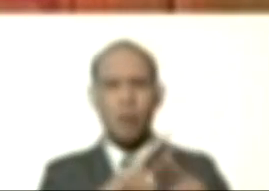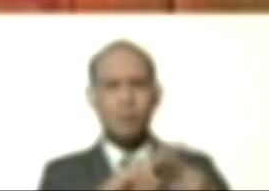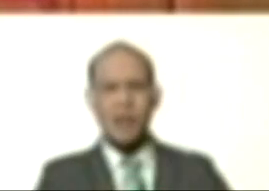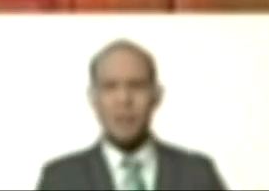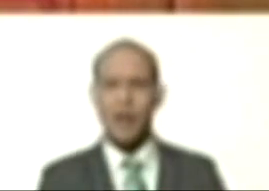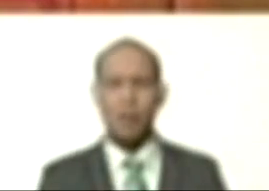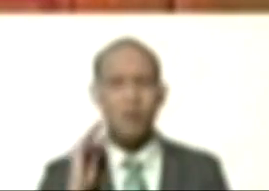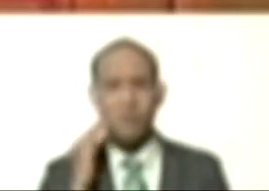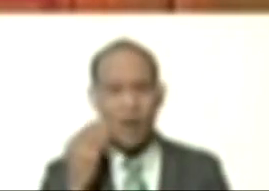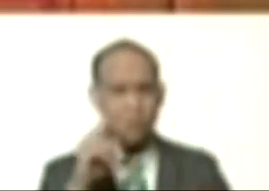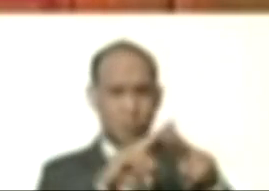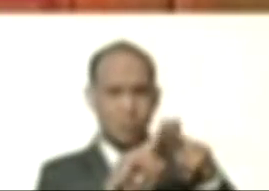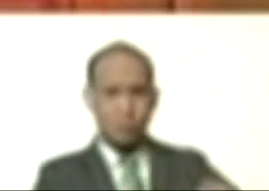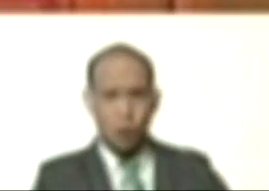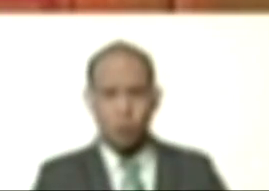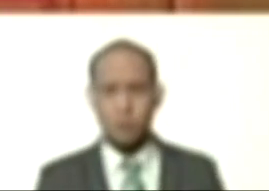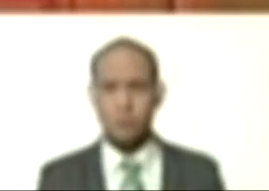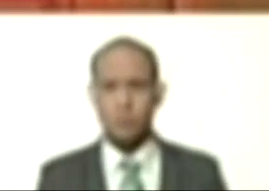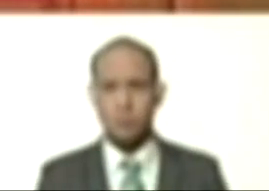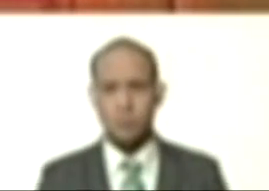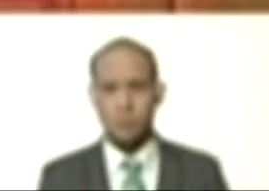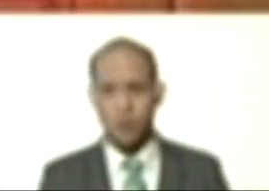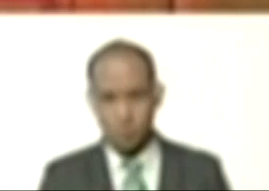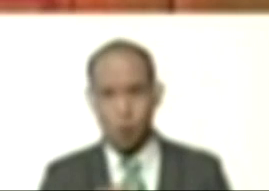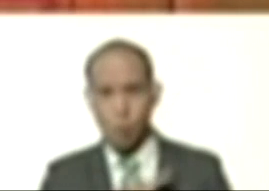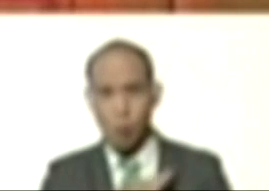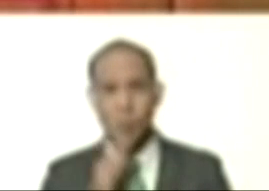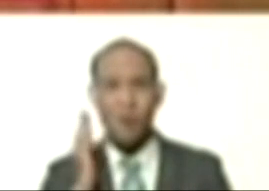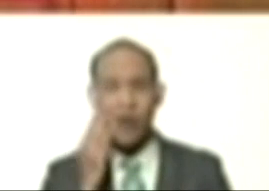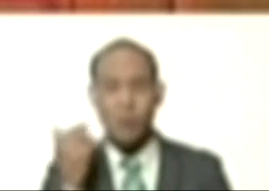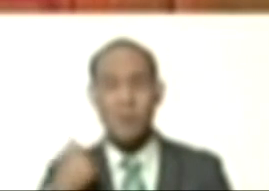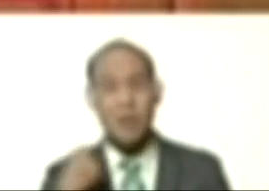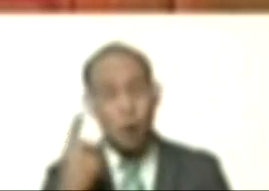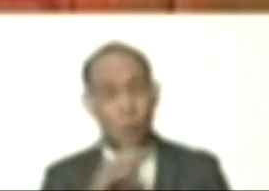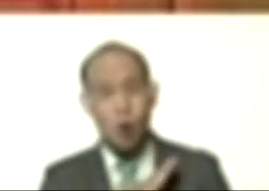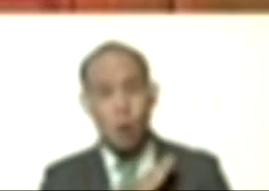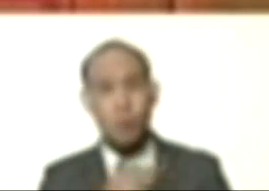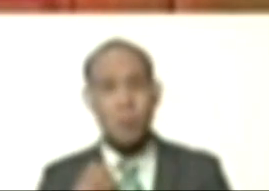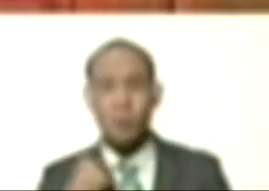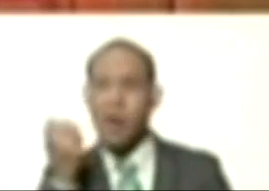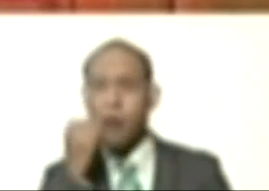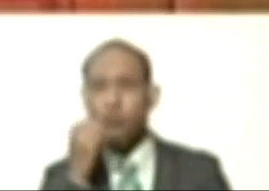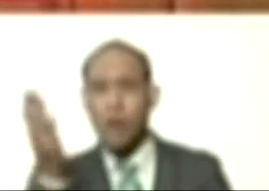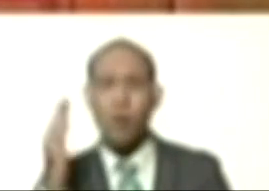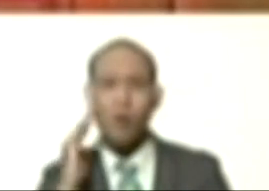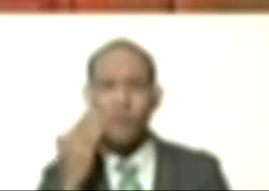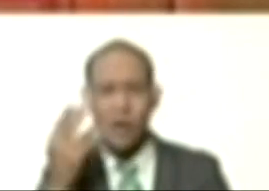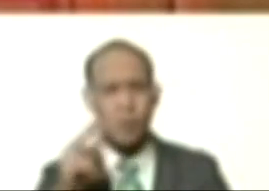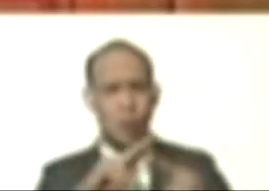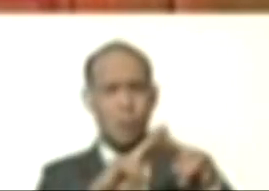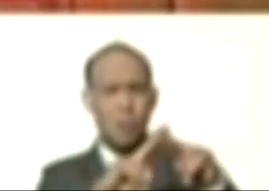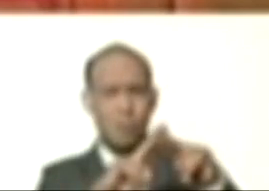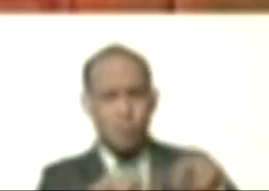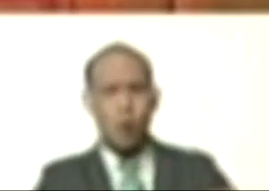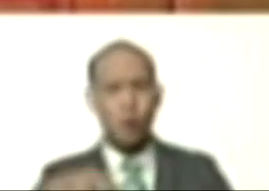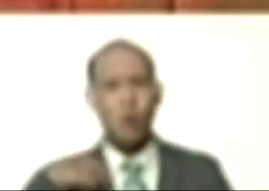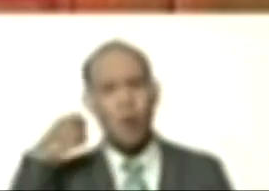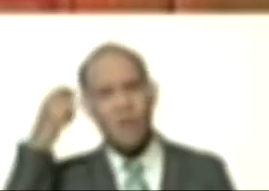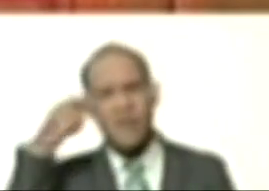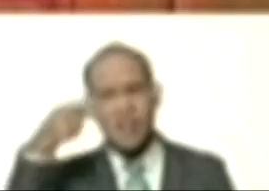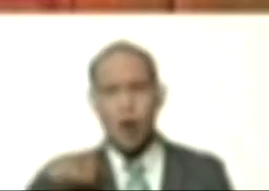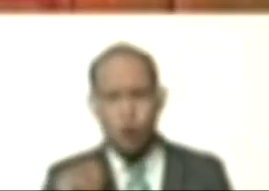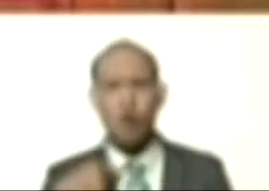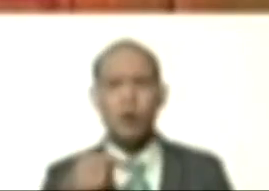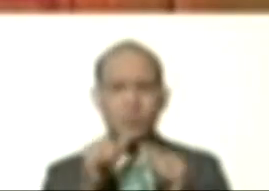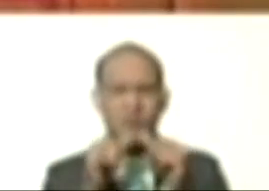Facebook eliminó Nicolás Maduro denuncia haber sido censurado por Facebook el presidente de Venezuela acusó el